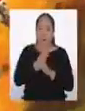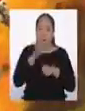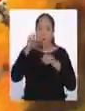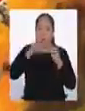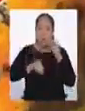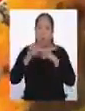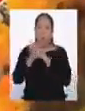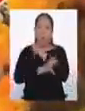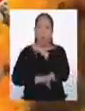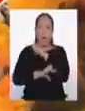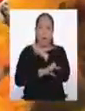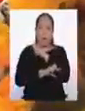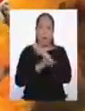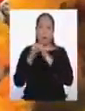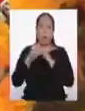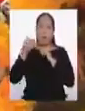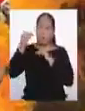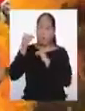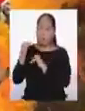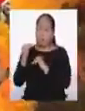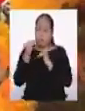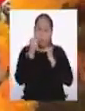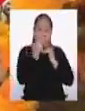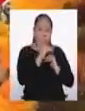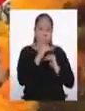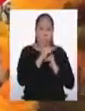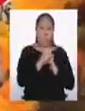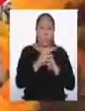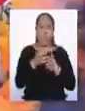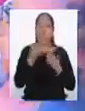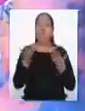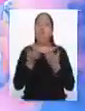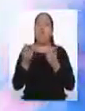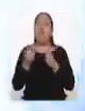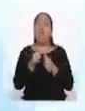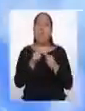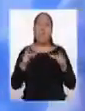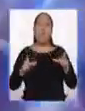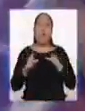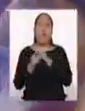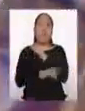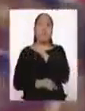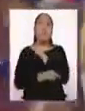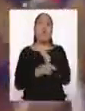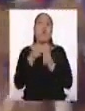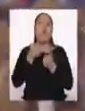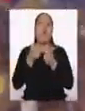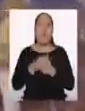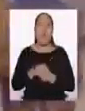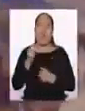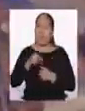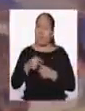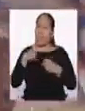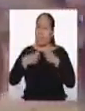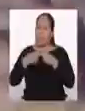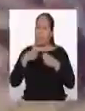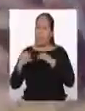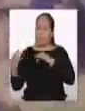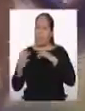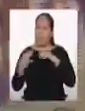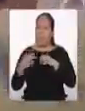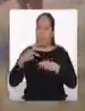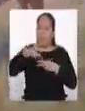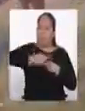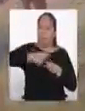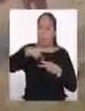en definitiva, de determinación de nacionalidades. Esto generó conflictos entre la mayoría de